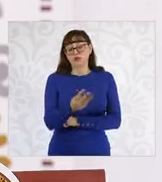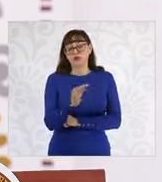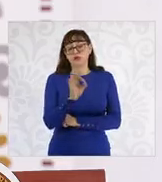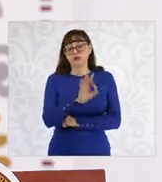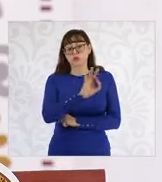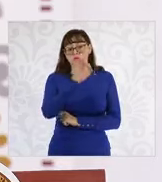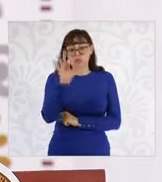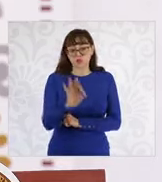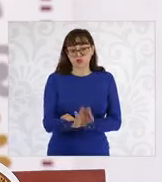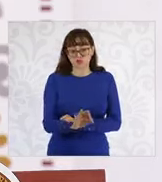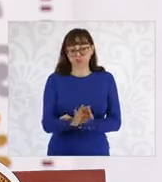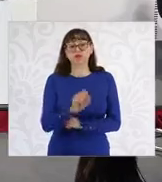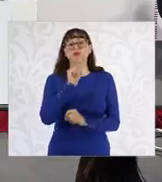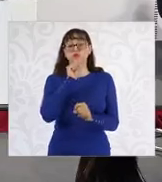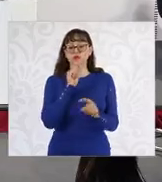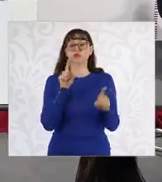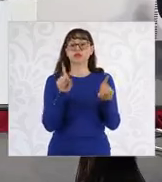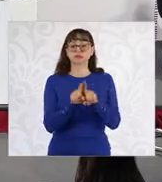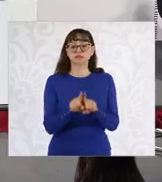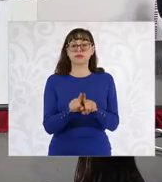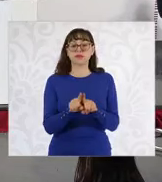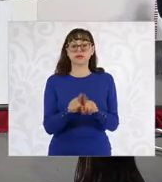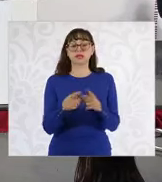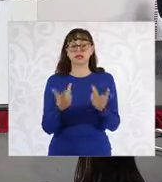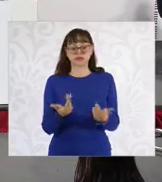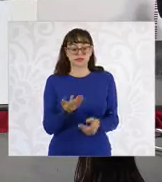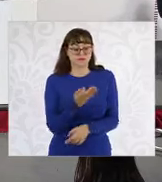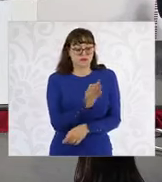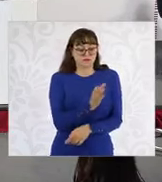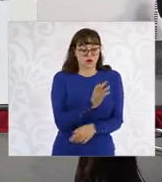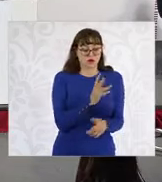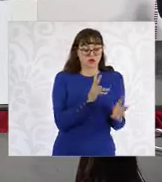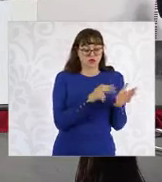25.4% en el promedio diario entre febrero de